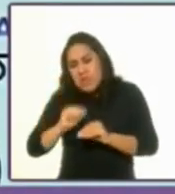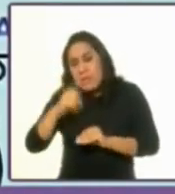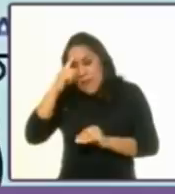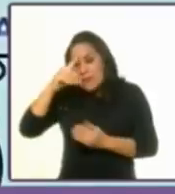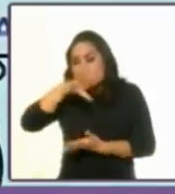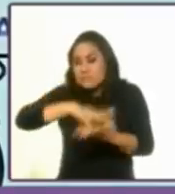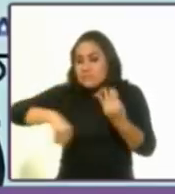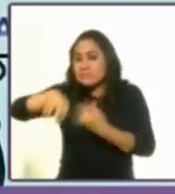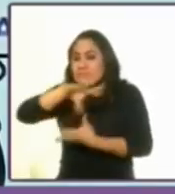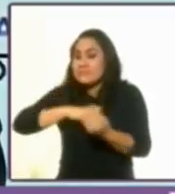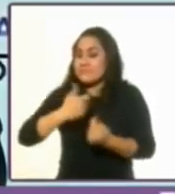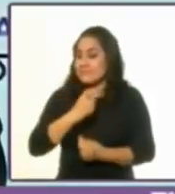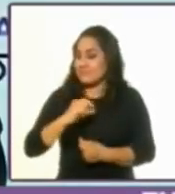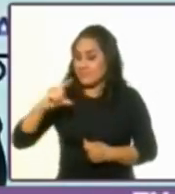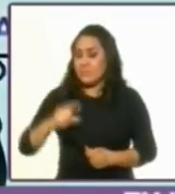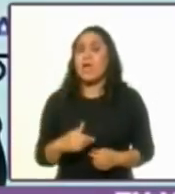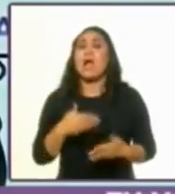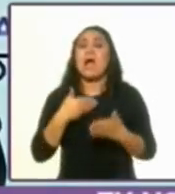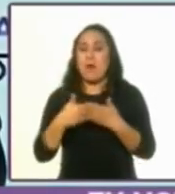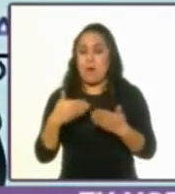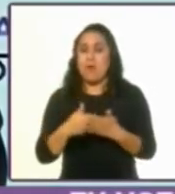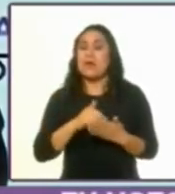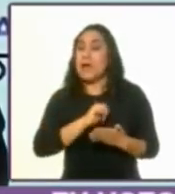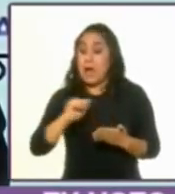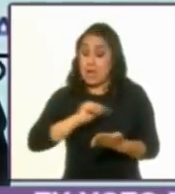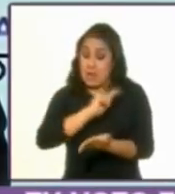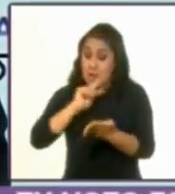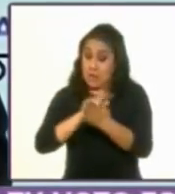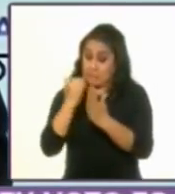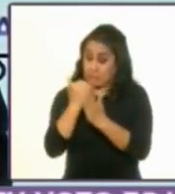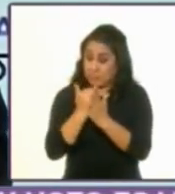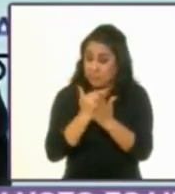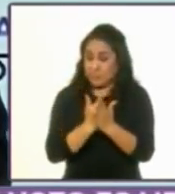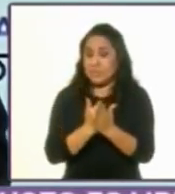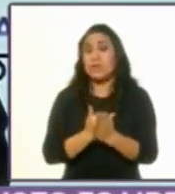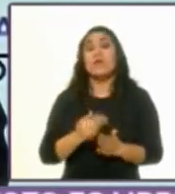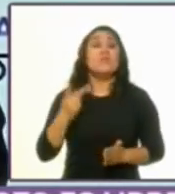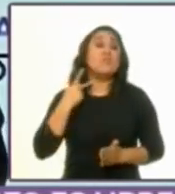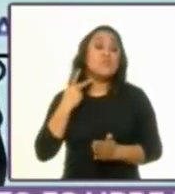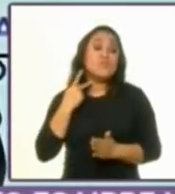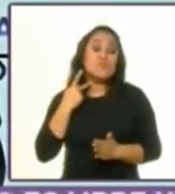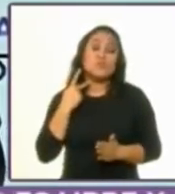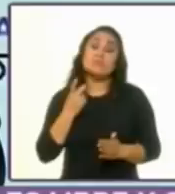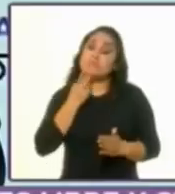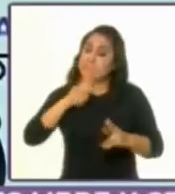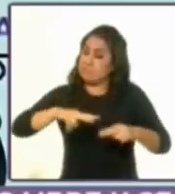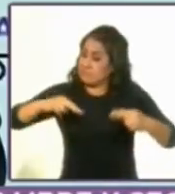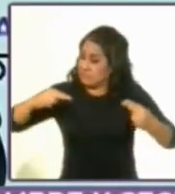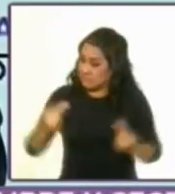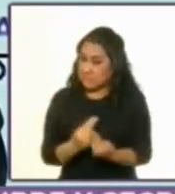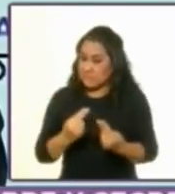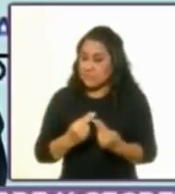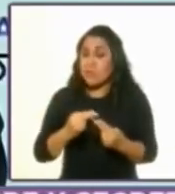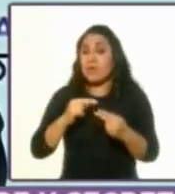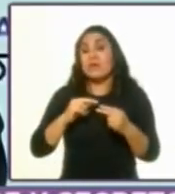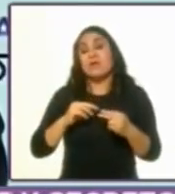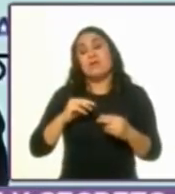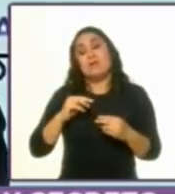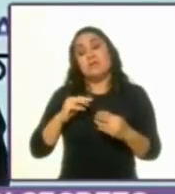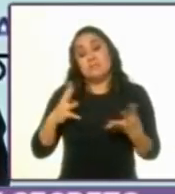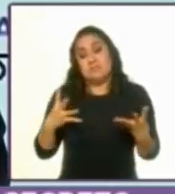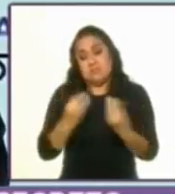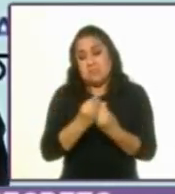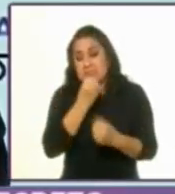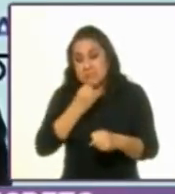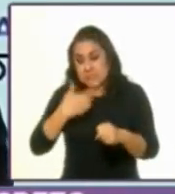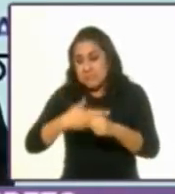económico de la reforma política administrativa necesitamos la función de la secretaría desarrollo económico con la secretaría